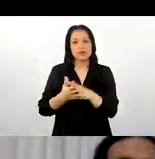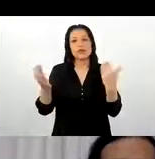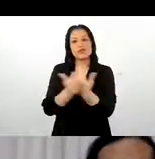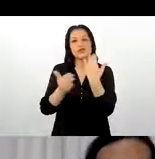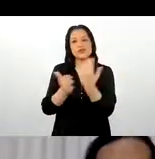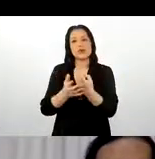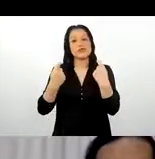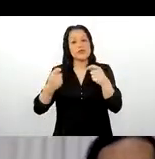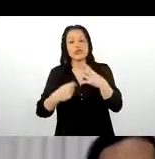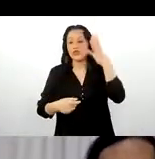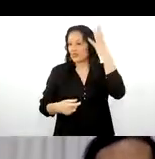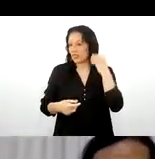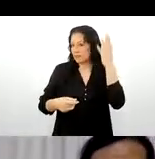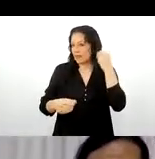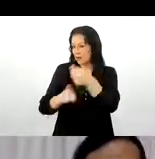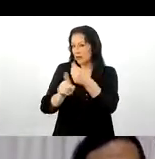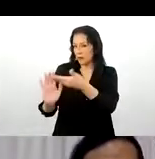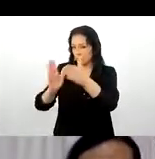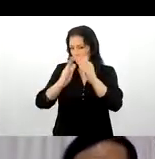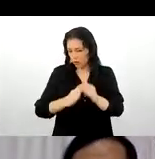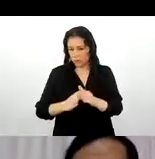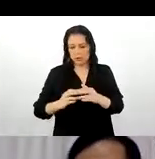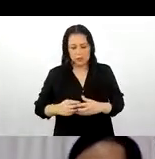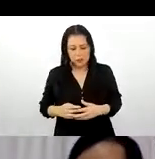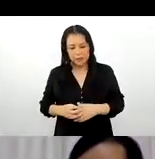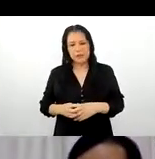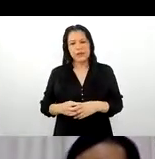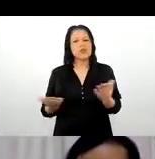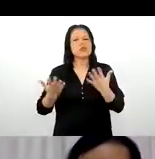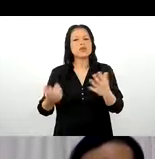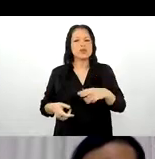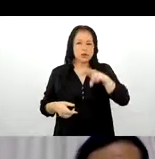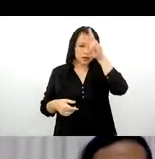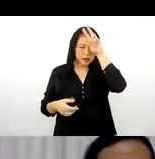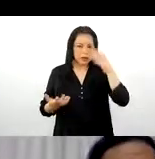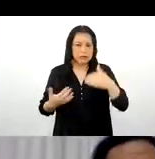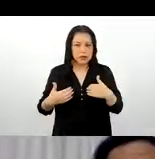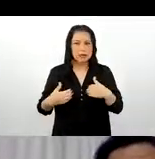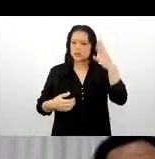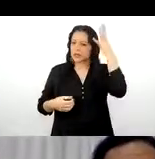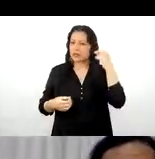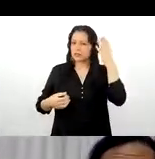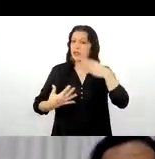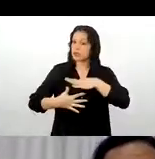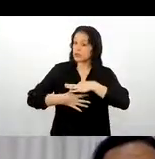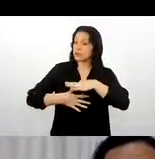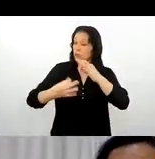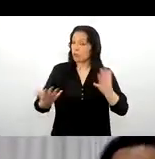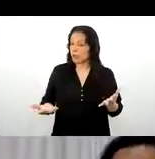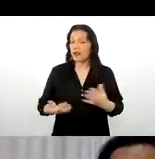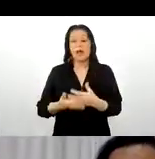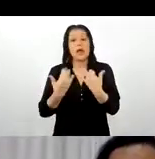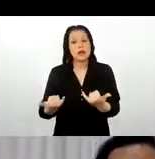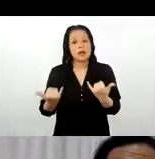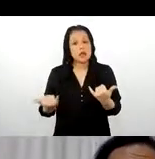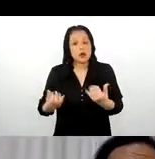las experiencias de turismo comunitario, ¿no? Que tenemos a nivel nacional, que son experiencias muy interesantes y que actualmente